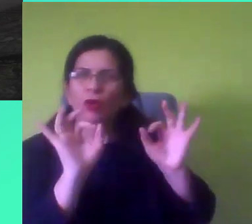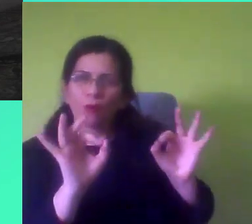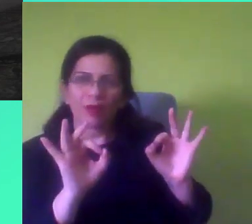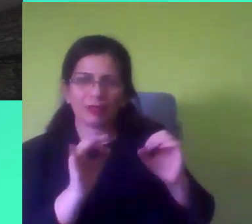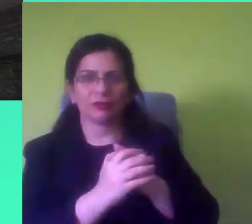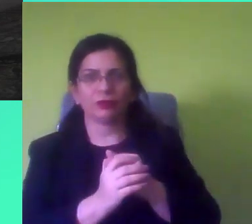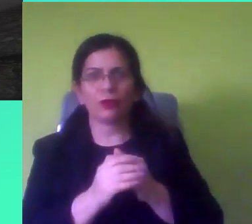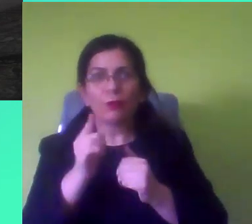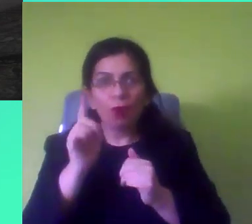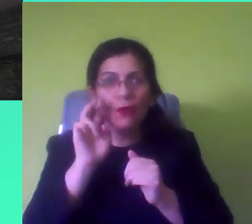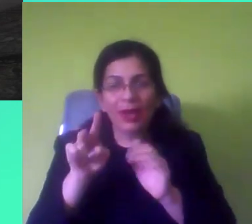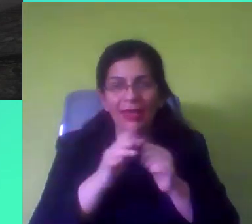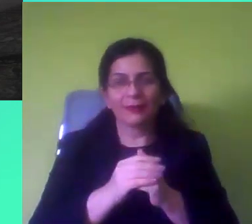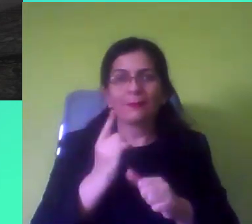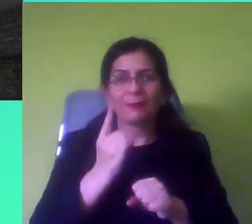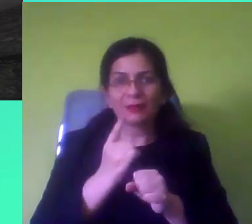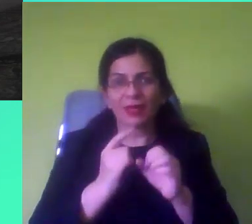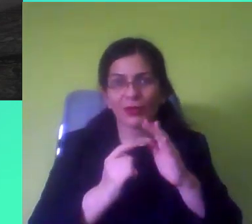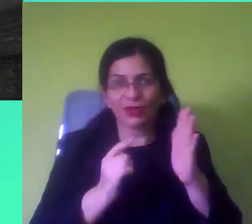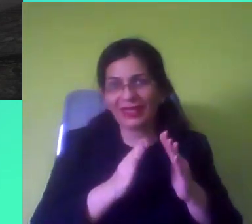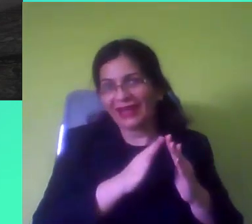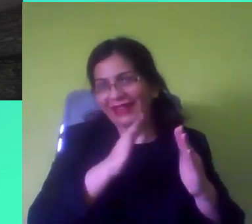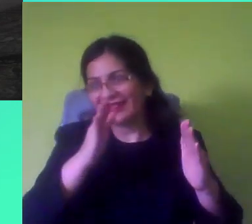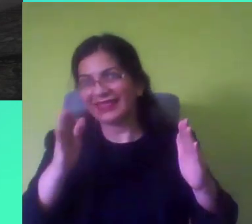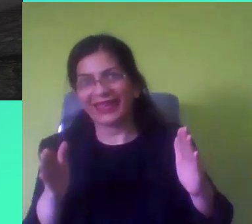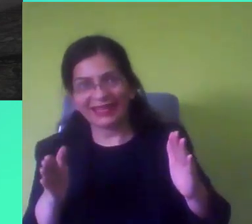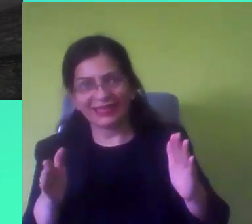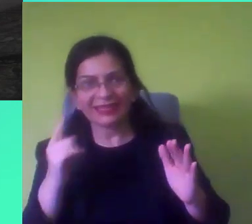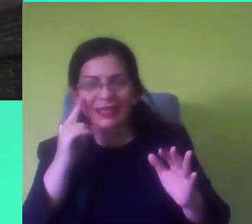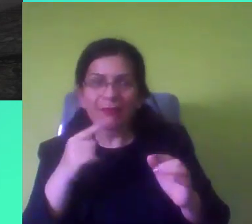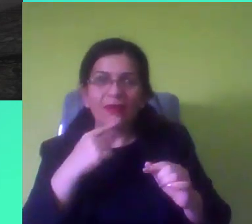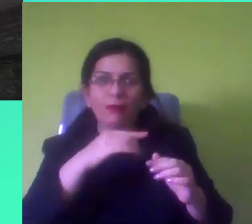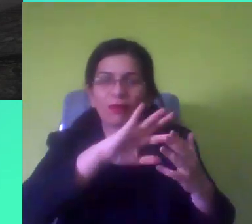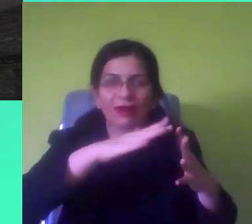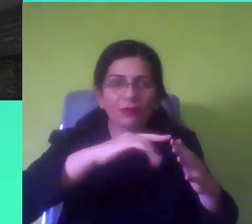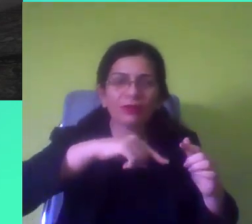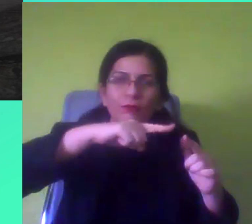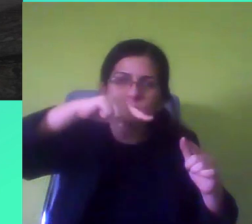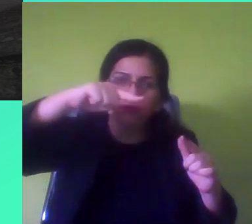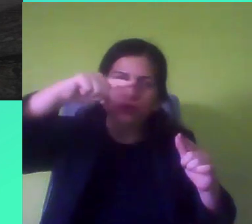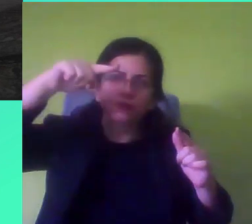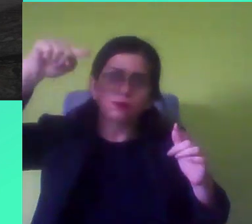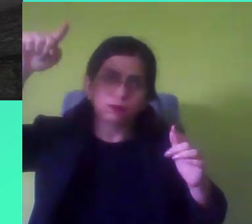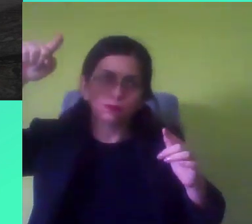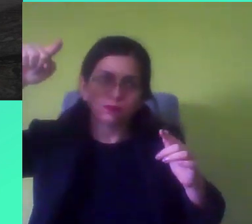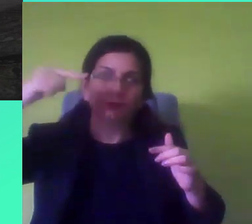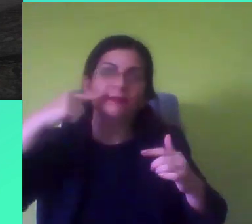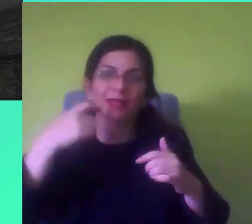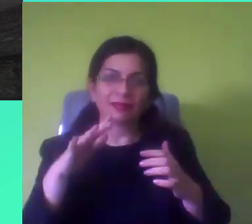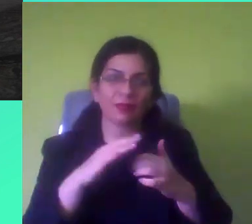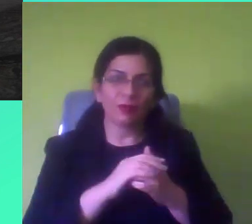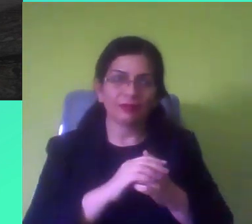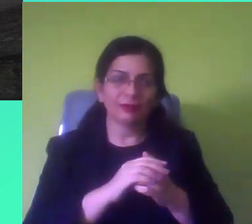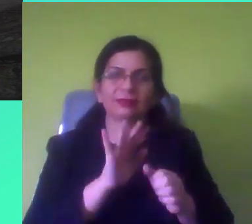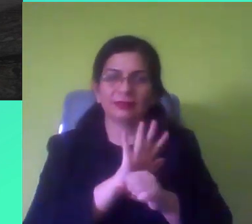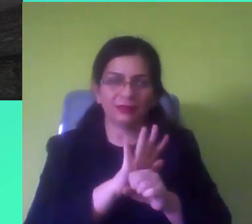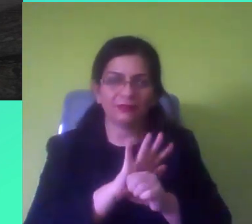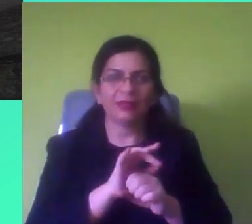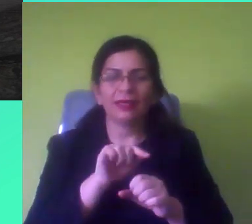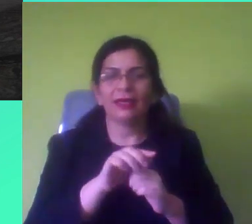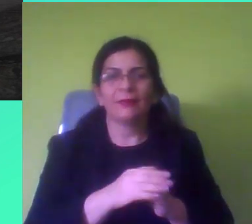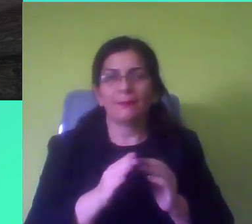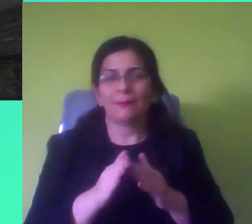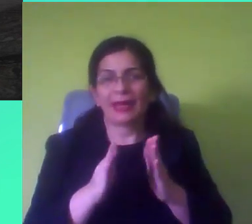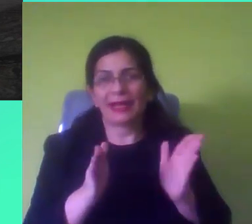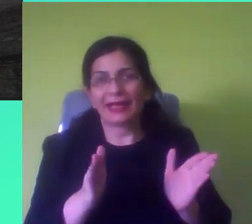caso, de izquierda a derecha, iría aumentando la altura y disminuye la altitud. O sea, a la izquierda estaríamos situados en Tierra